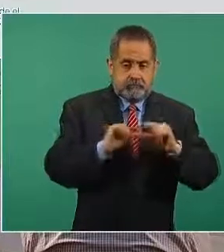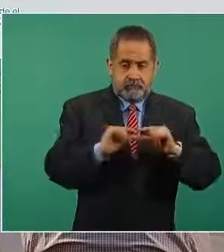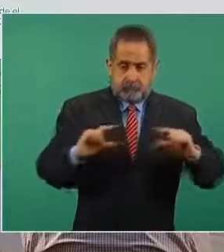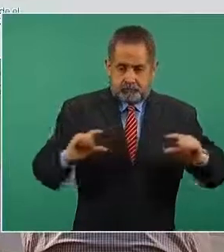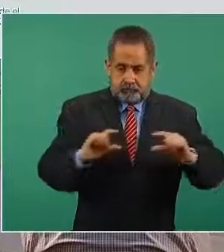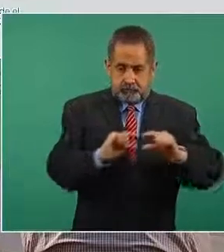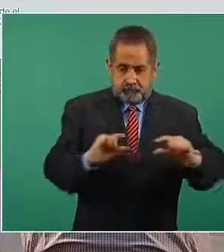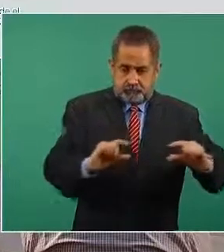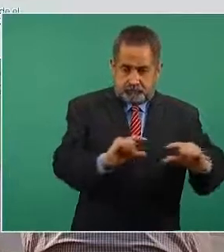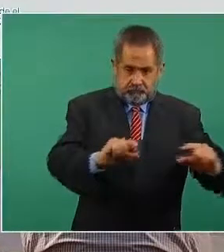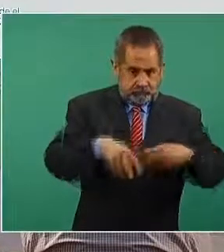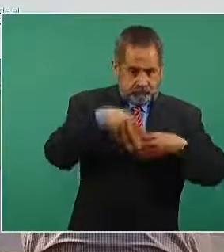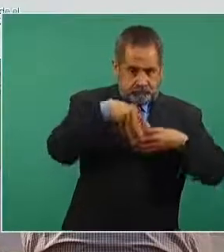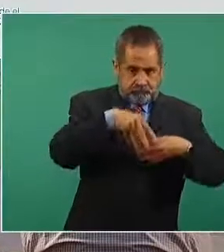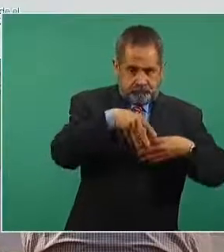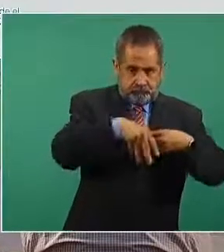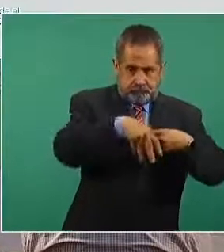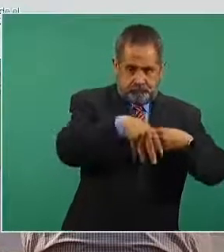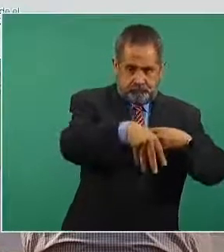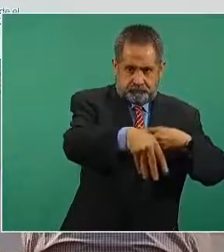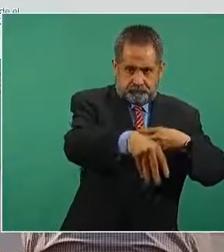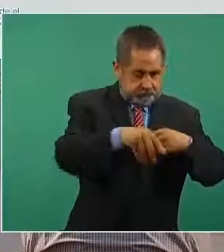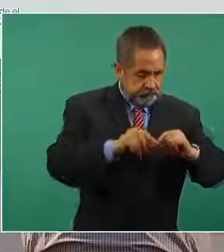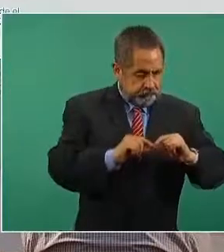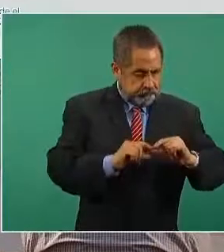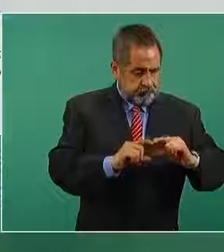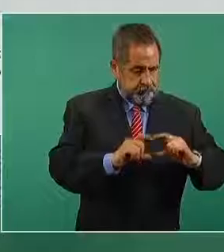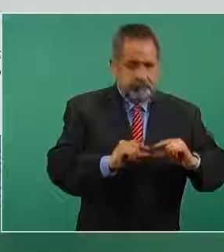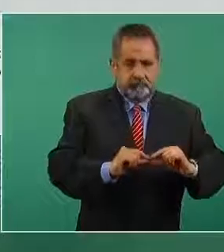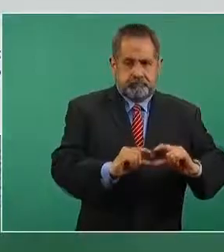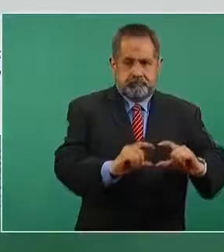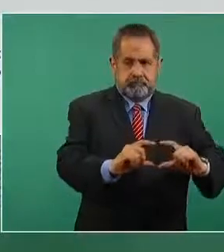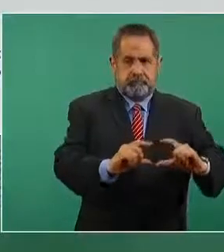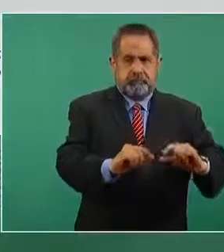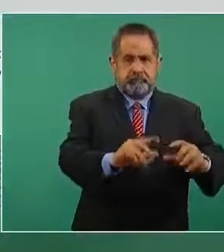Astra, que ha sido producida o estará producida en